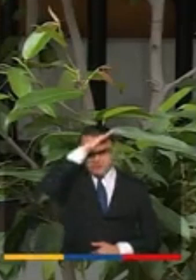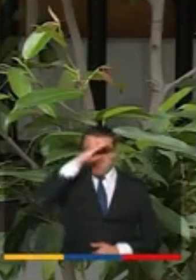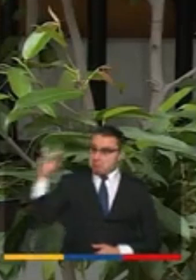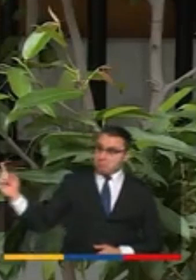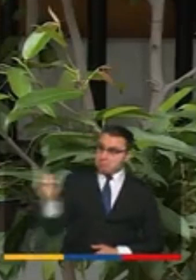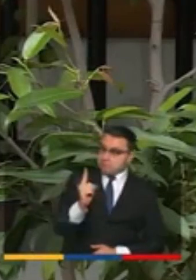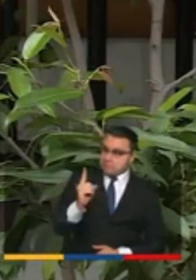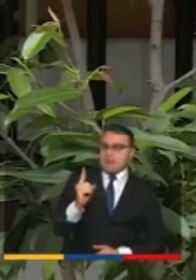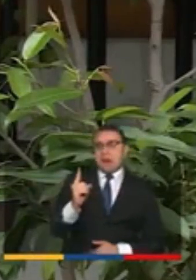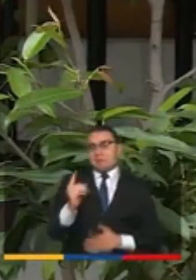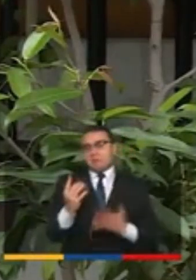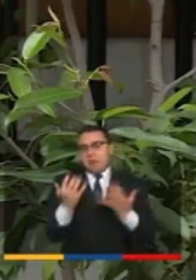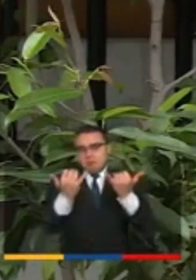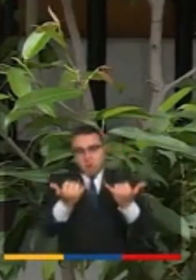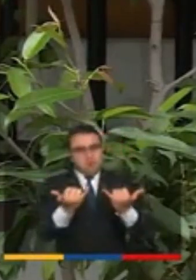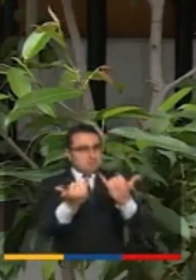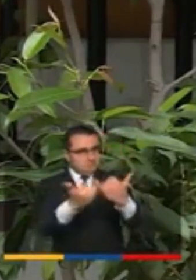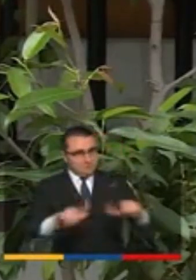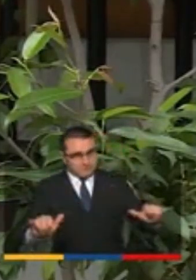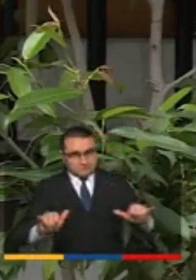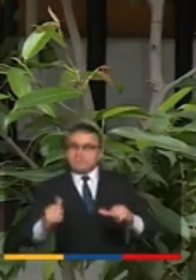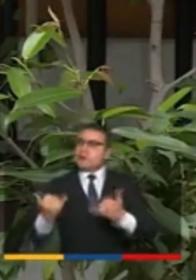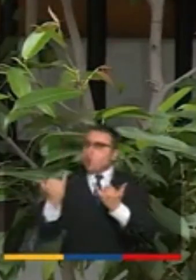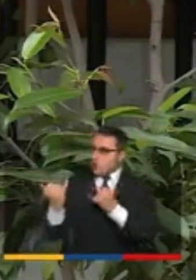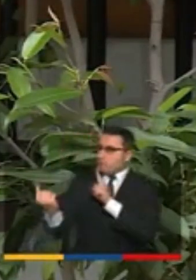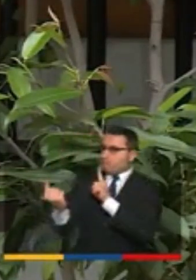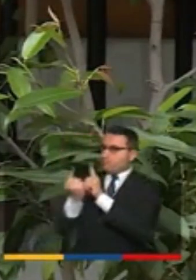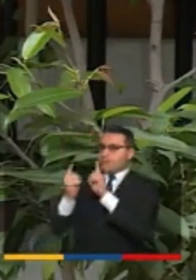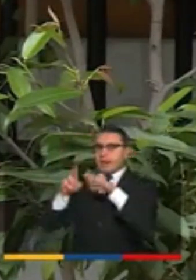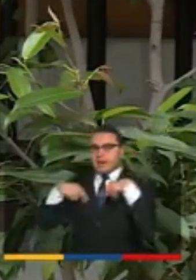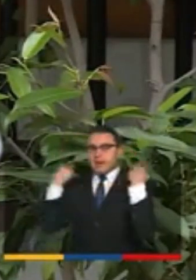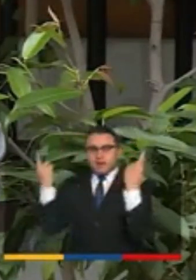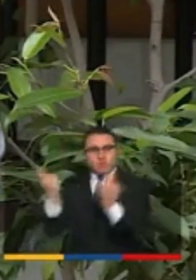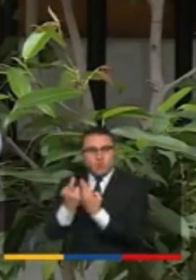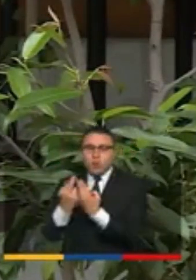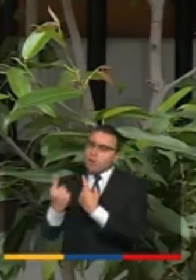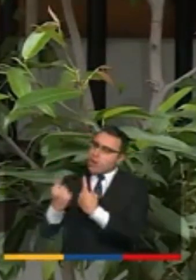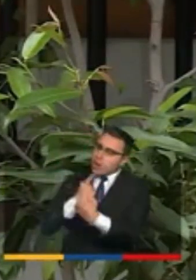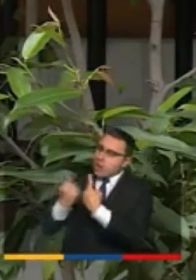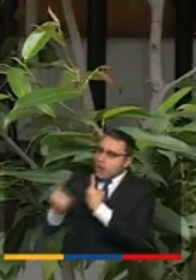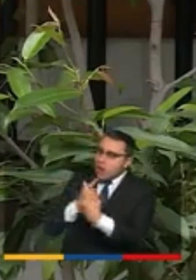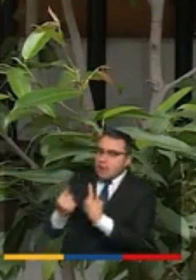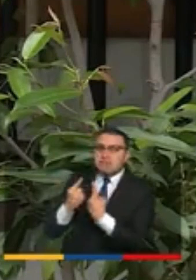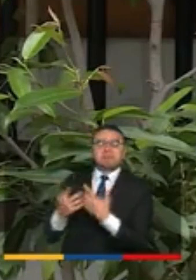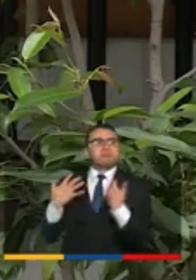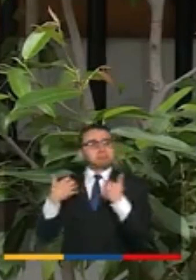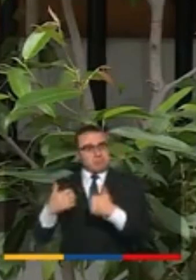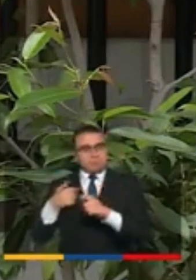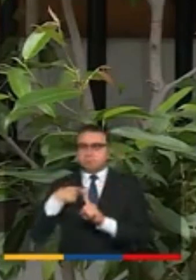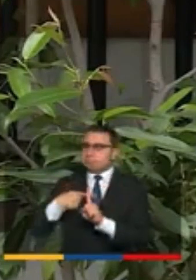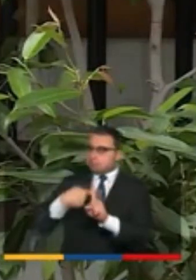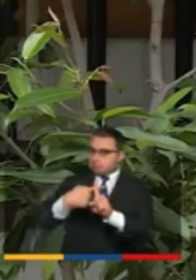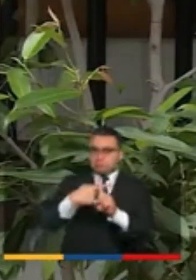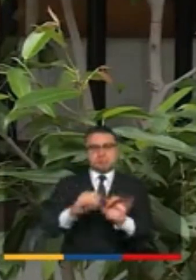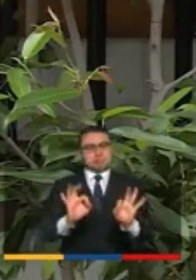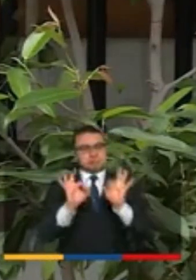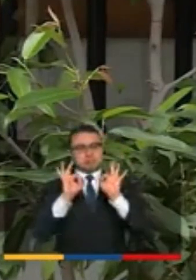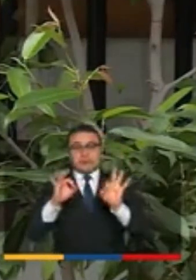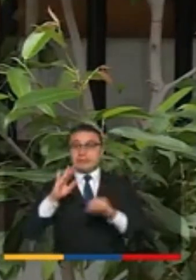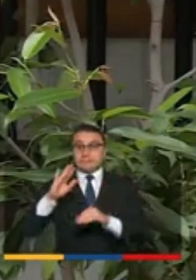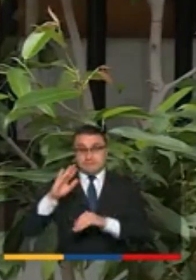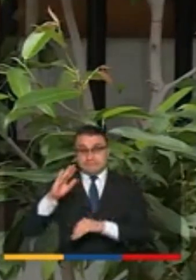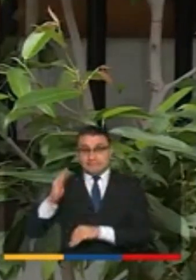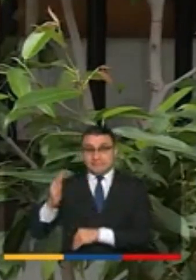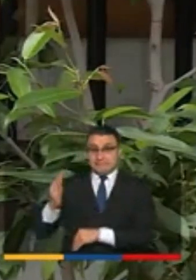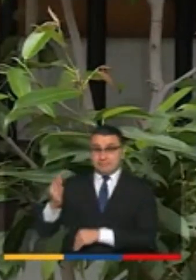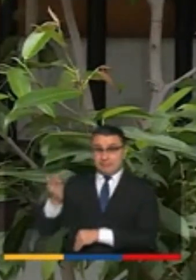Petro. Nos hemos reunido y sostenido una grata conversación que continúa con el trabajo que empezáramos en agosto del